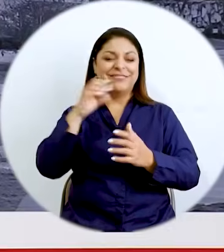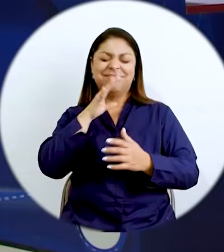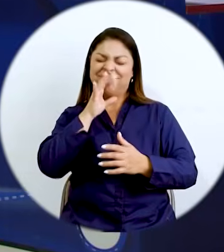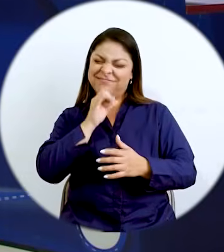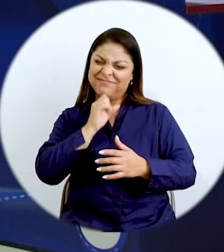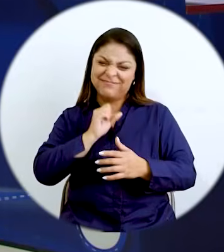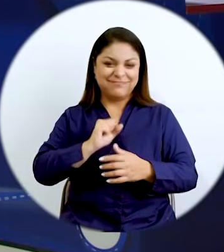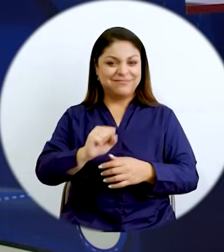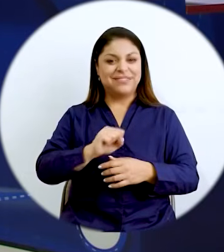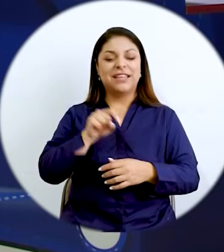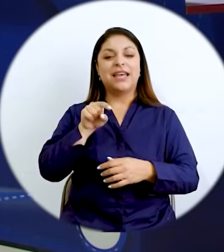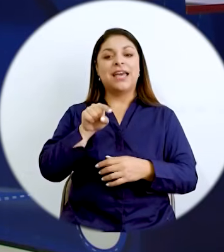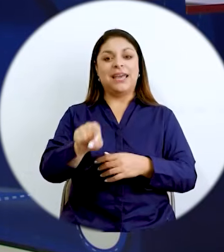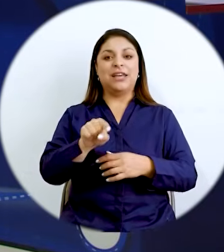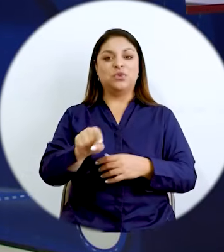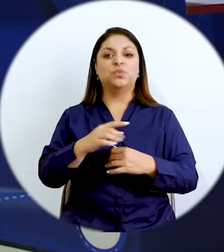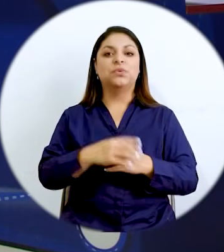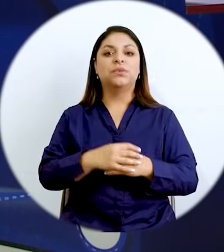Inclusive